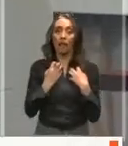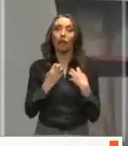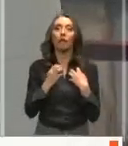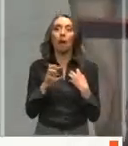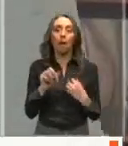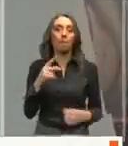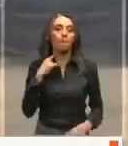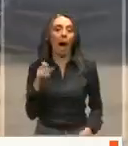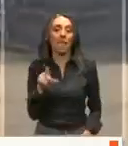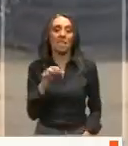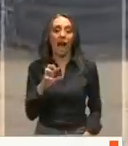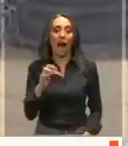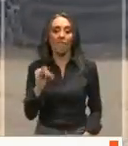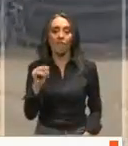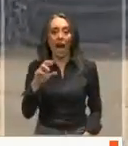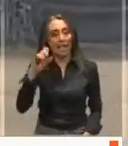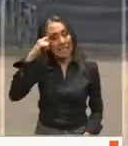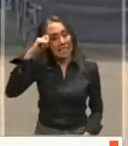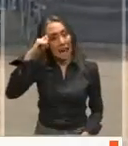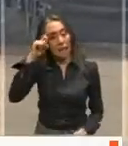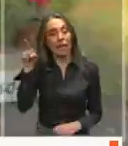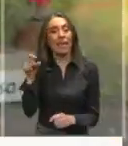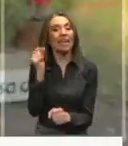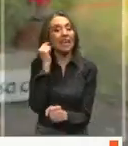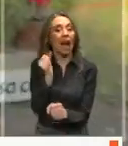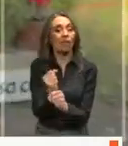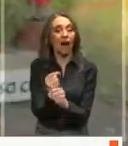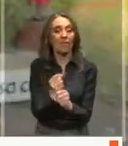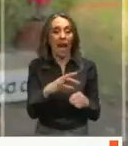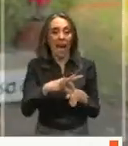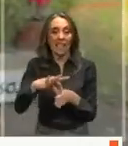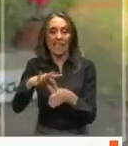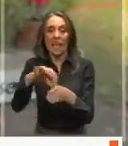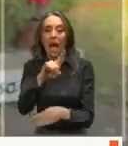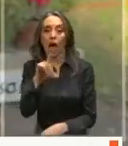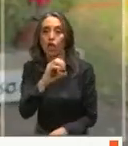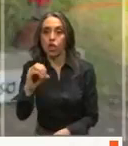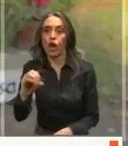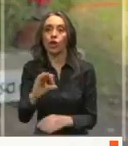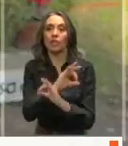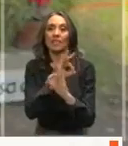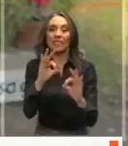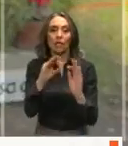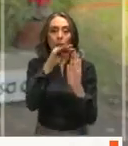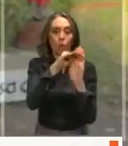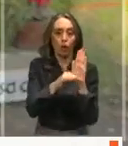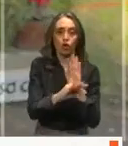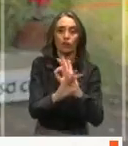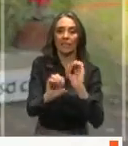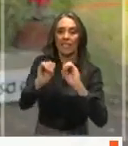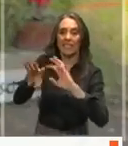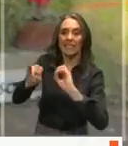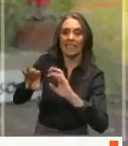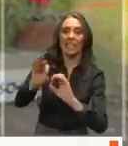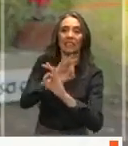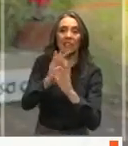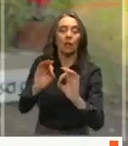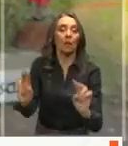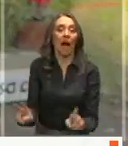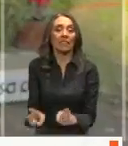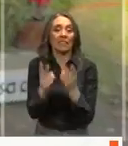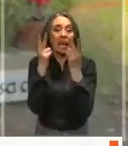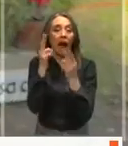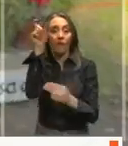Rancagua, lugar donde trabajaba como guía de zoológico. No había ni un protocolo, ninguna inducción, nada con que la hubieran podido salvar.